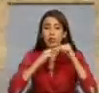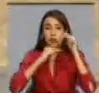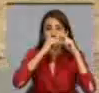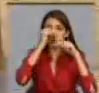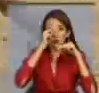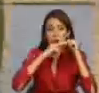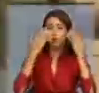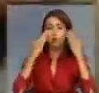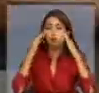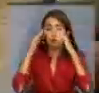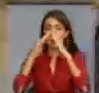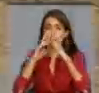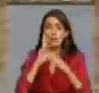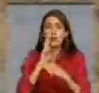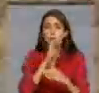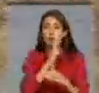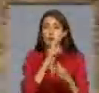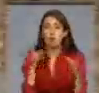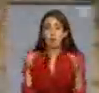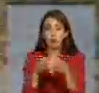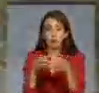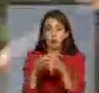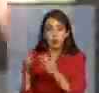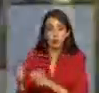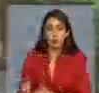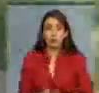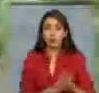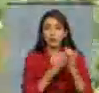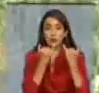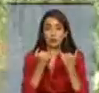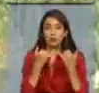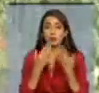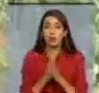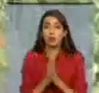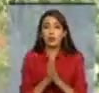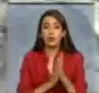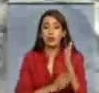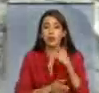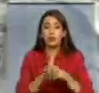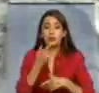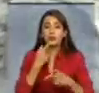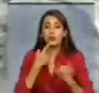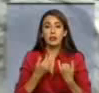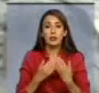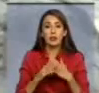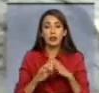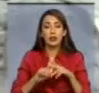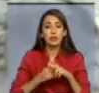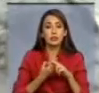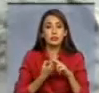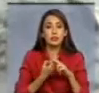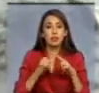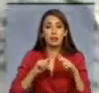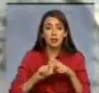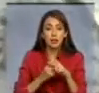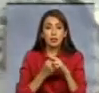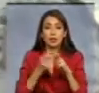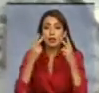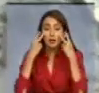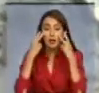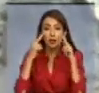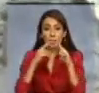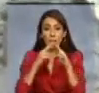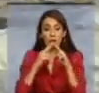y en guiar a los visitantes. Henry es egresado de la carrera de turismo y constantemente lleva a los turistas que llegan a conocer este